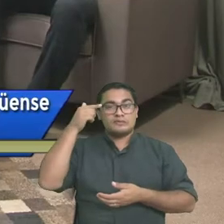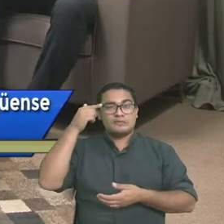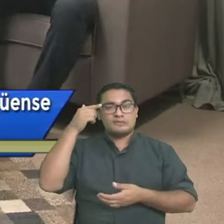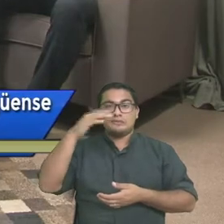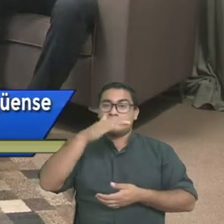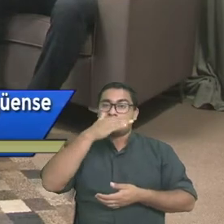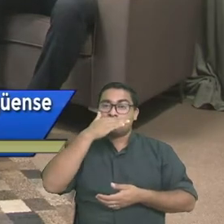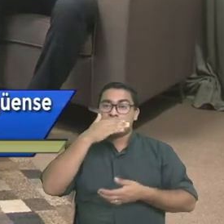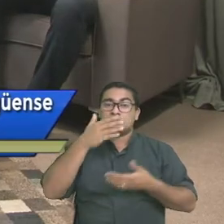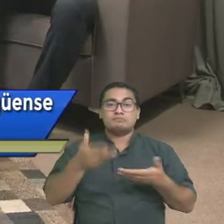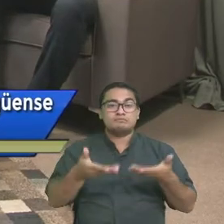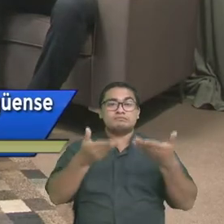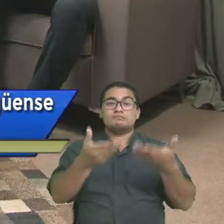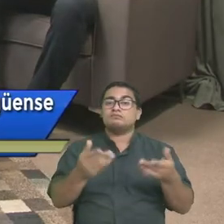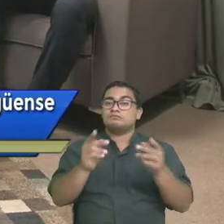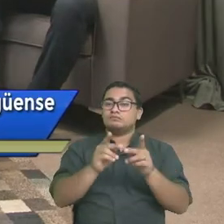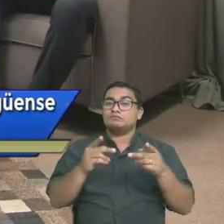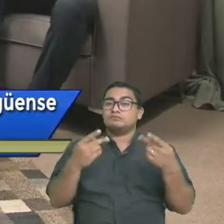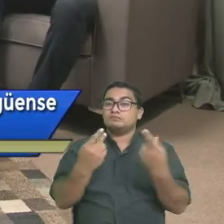eso?